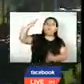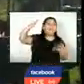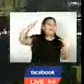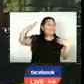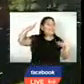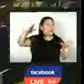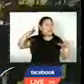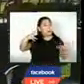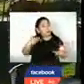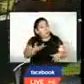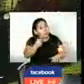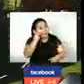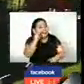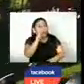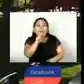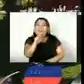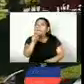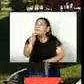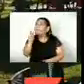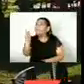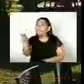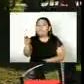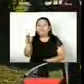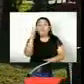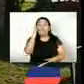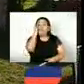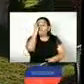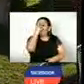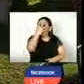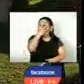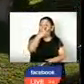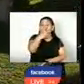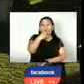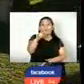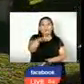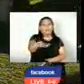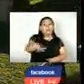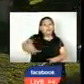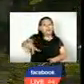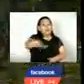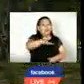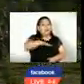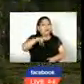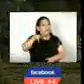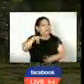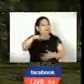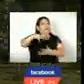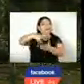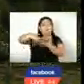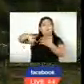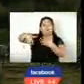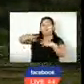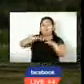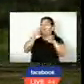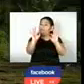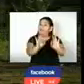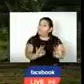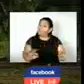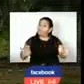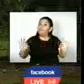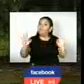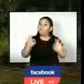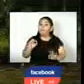y nos permite apreciar esta belleza de panorama un entorno espectacular